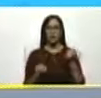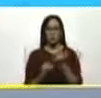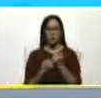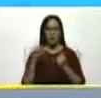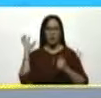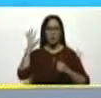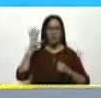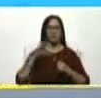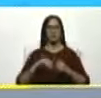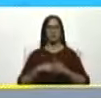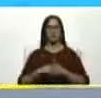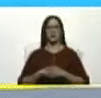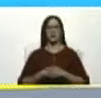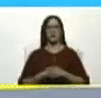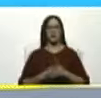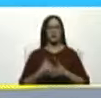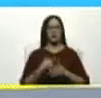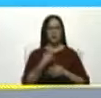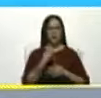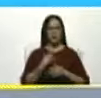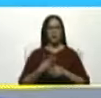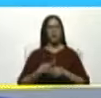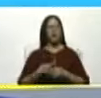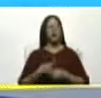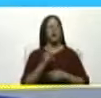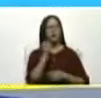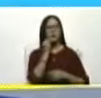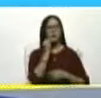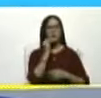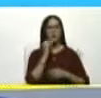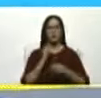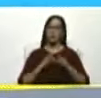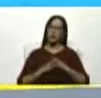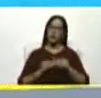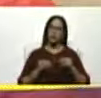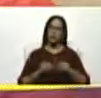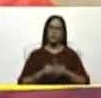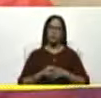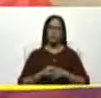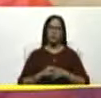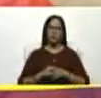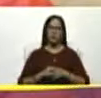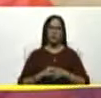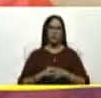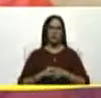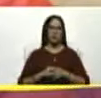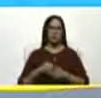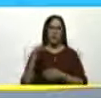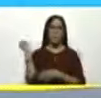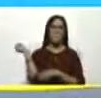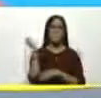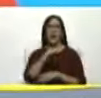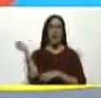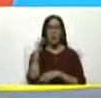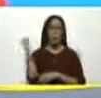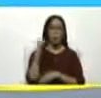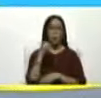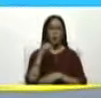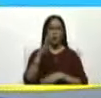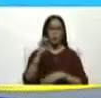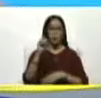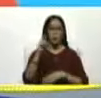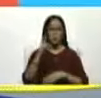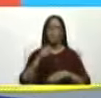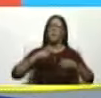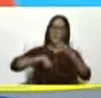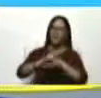patria. Y yo le digo a los muchachos, a muchachas, a todos, no le pare bola a los bots. Vayamos a las